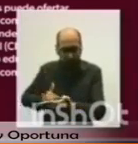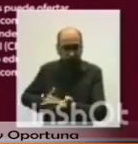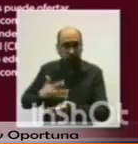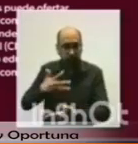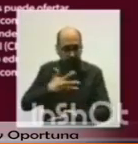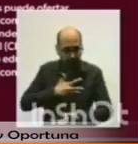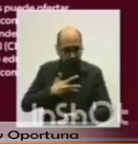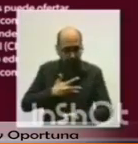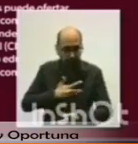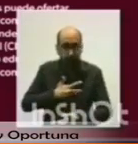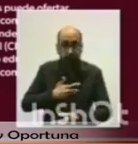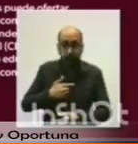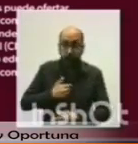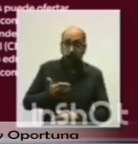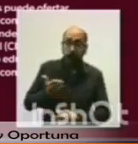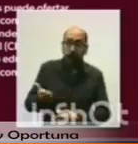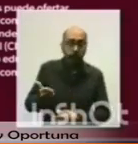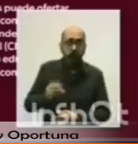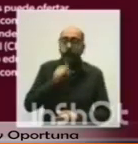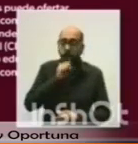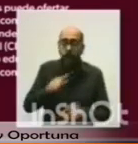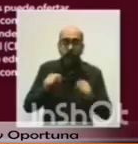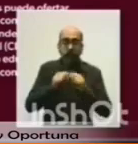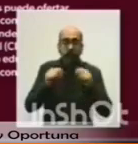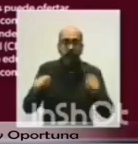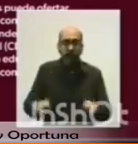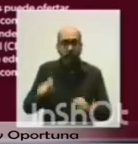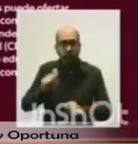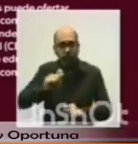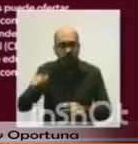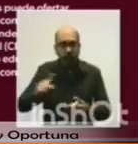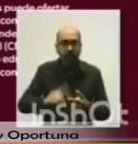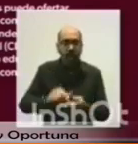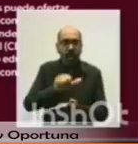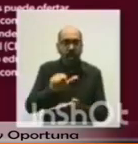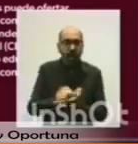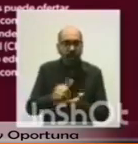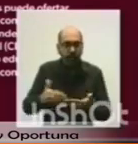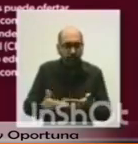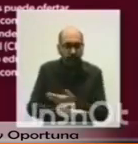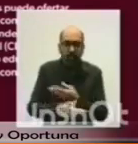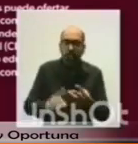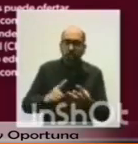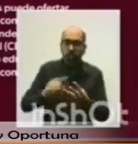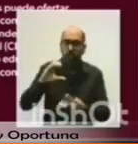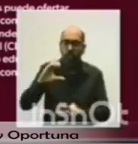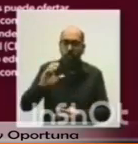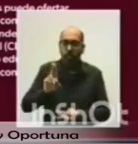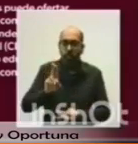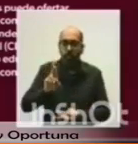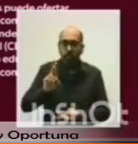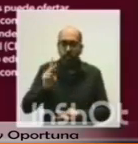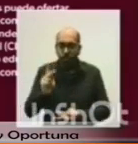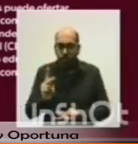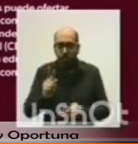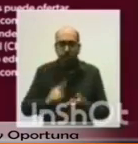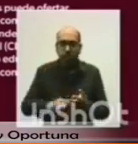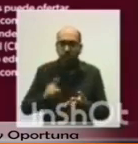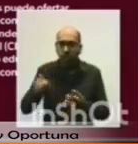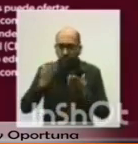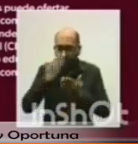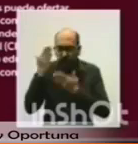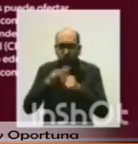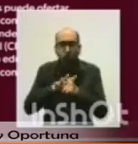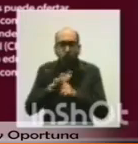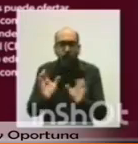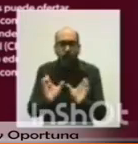podríamos generar, sino también el título profesional, acta de nacimiento, la CURP, los cursos que han tomado con respecto a temas pedagógicos y